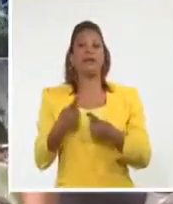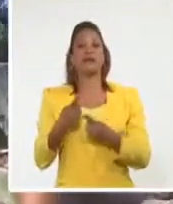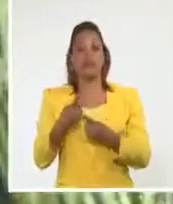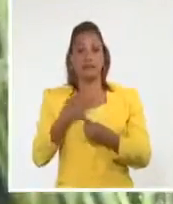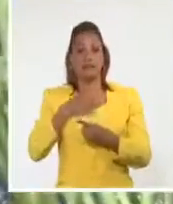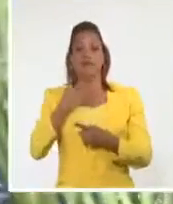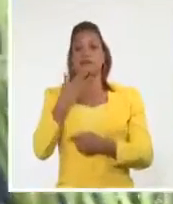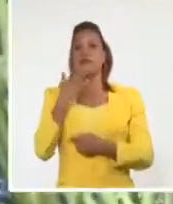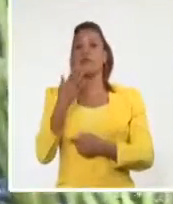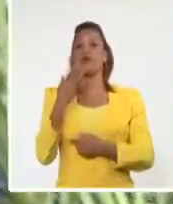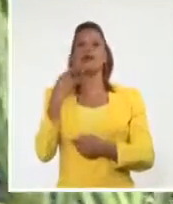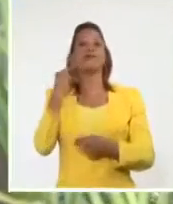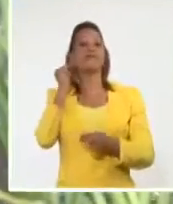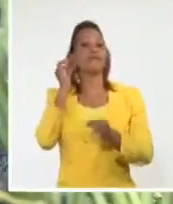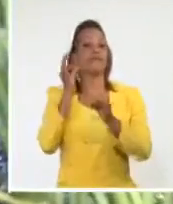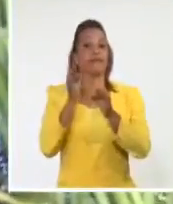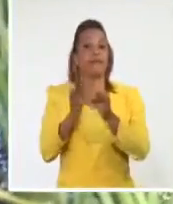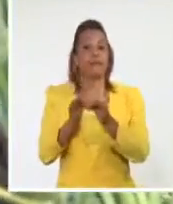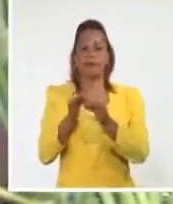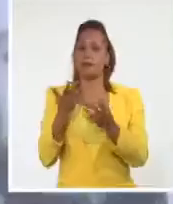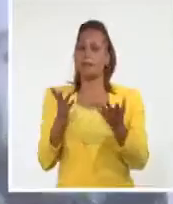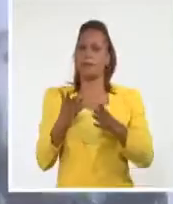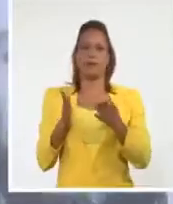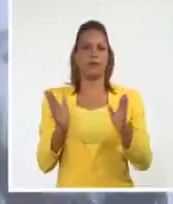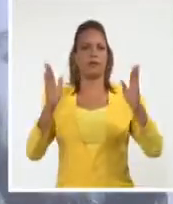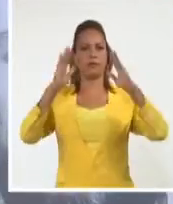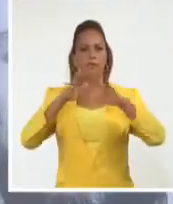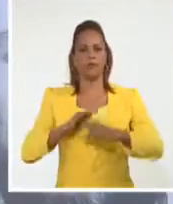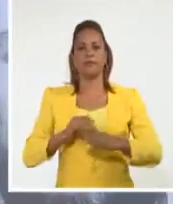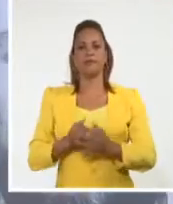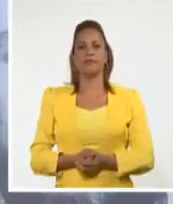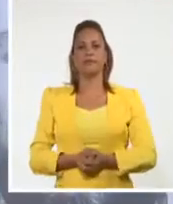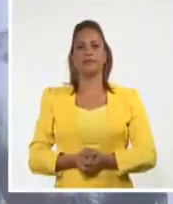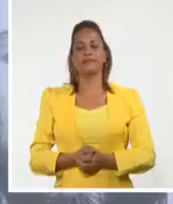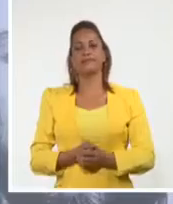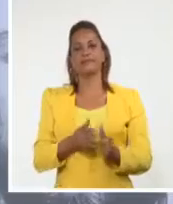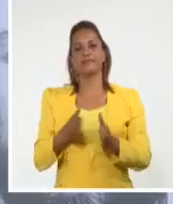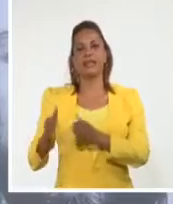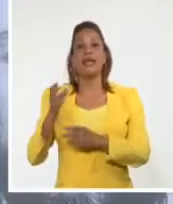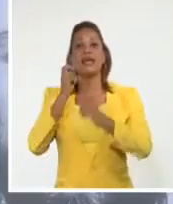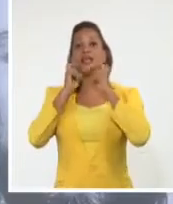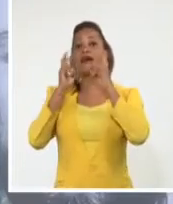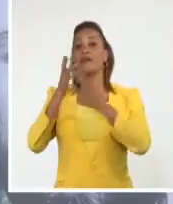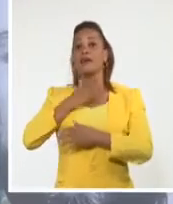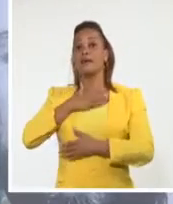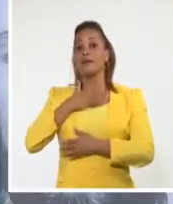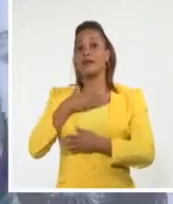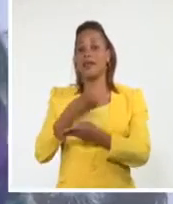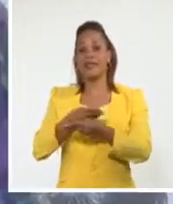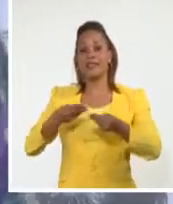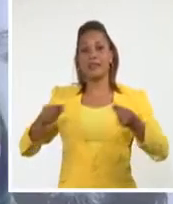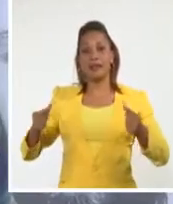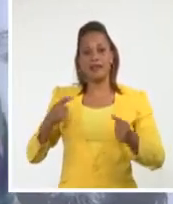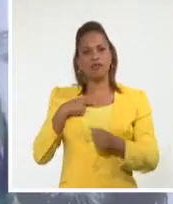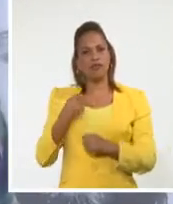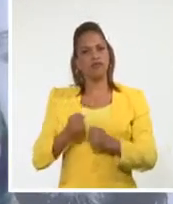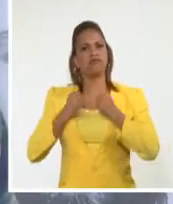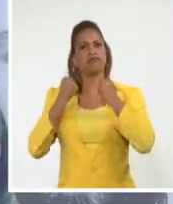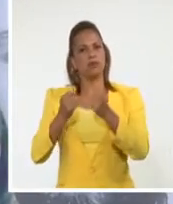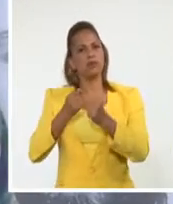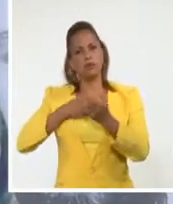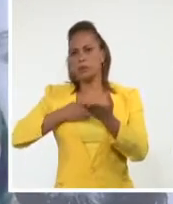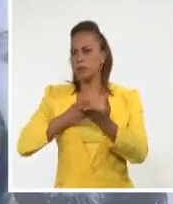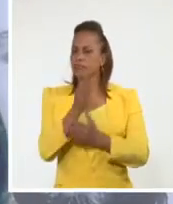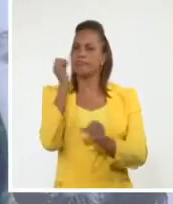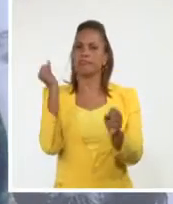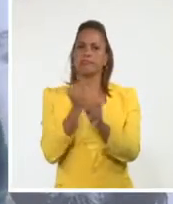no temer a lo que venga. La vida mía es mi tierra, y mientras yo tenga fuerza, estaré en el sector.